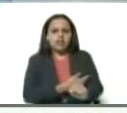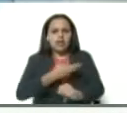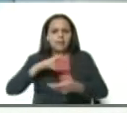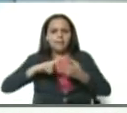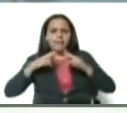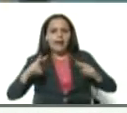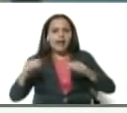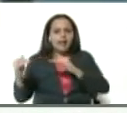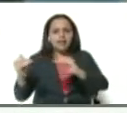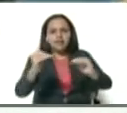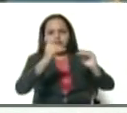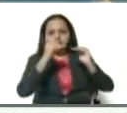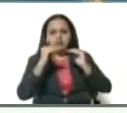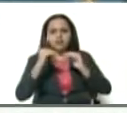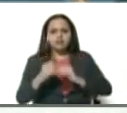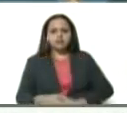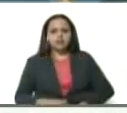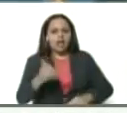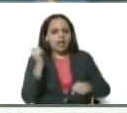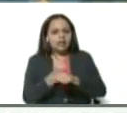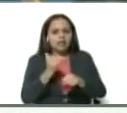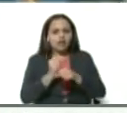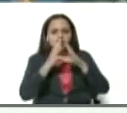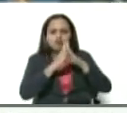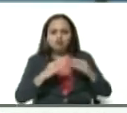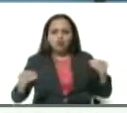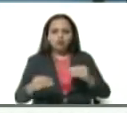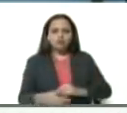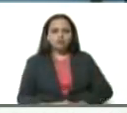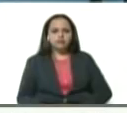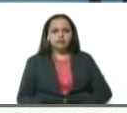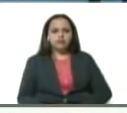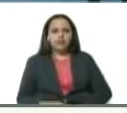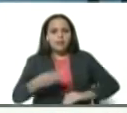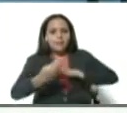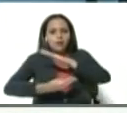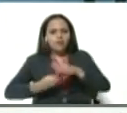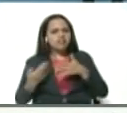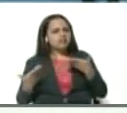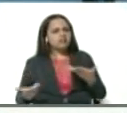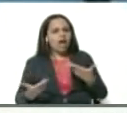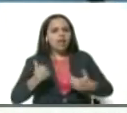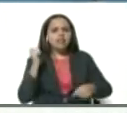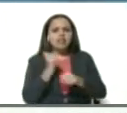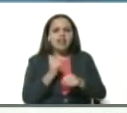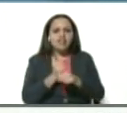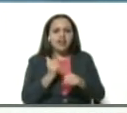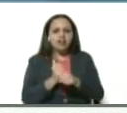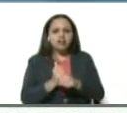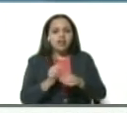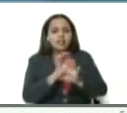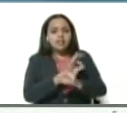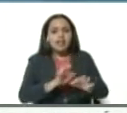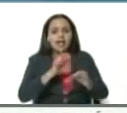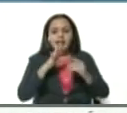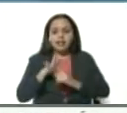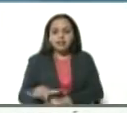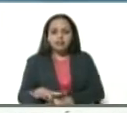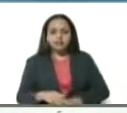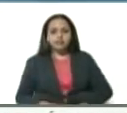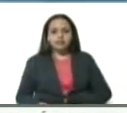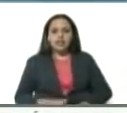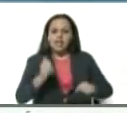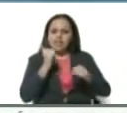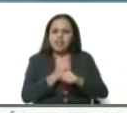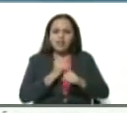la estabilidad, el funcionamiento de todo. Pero en base al trabajo nada le gana. Al